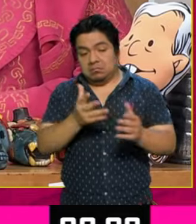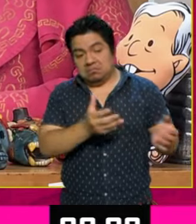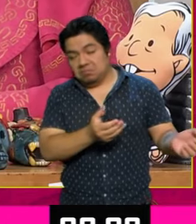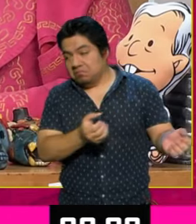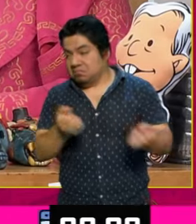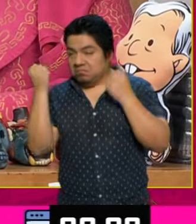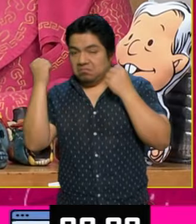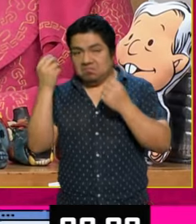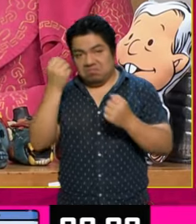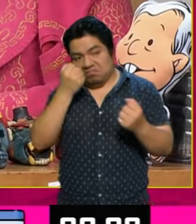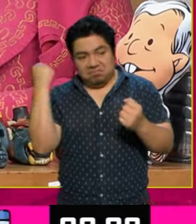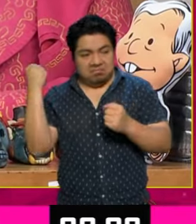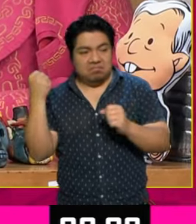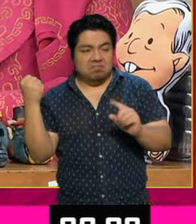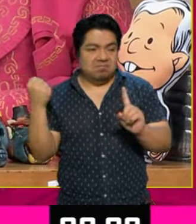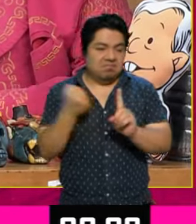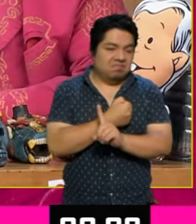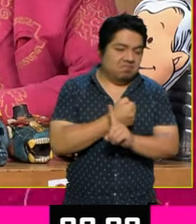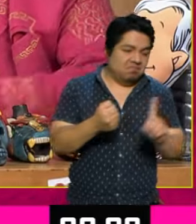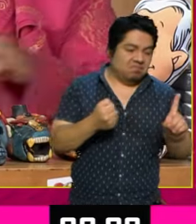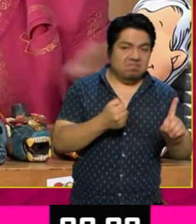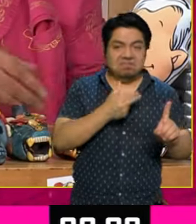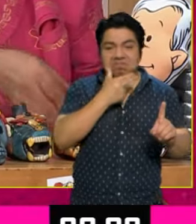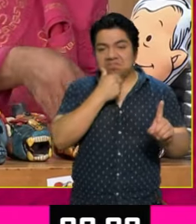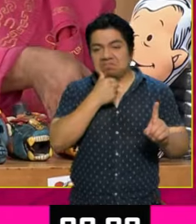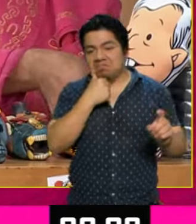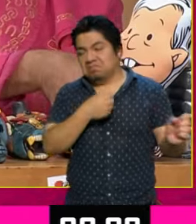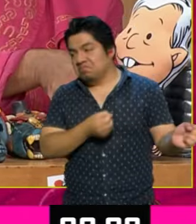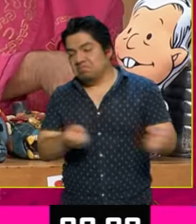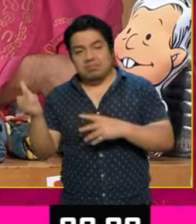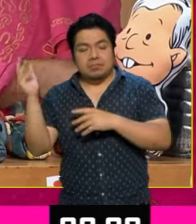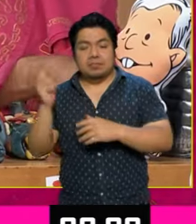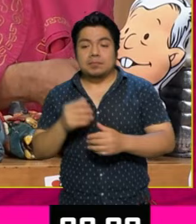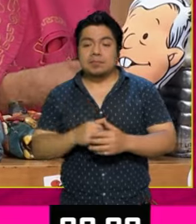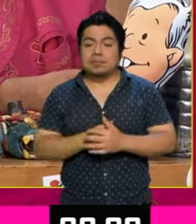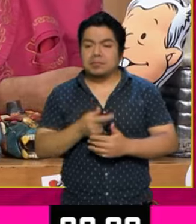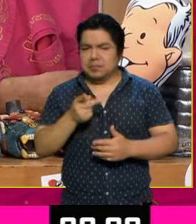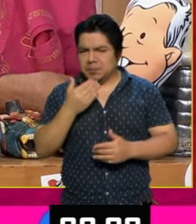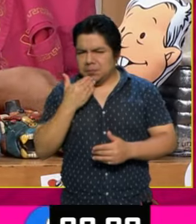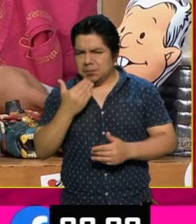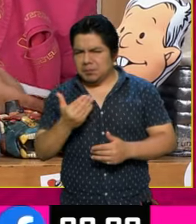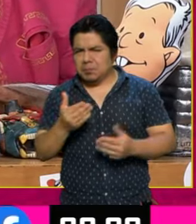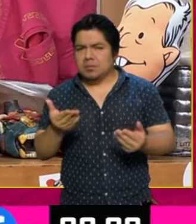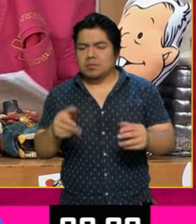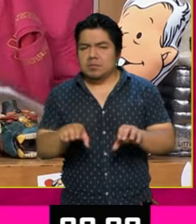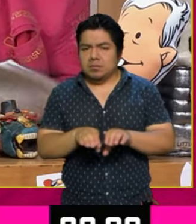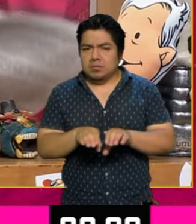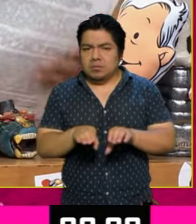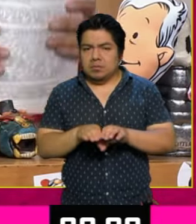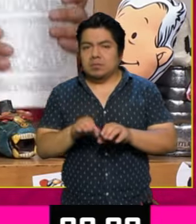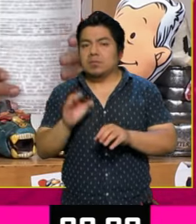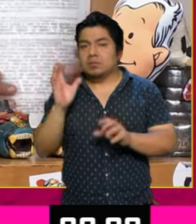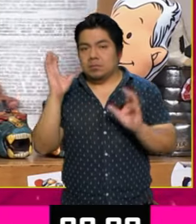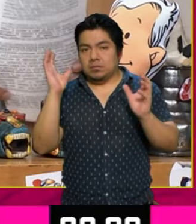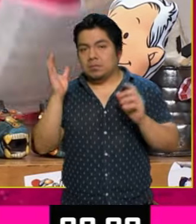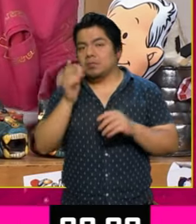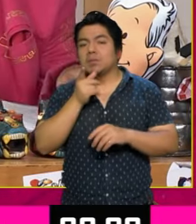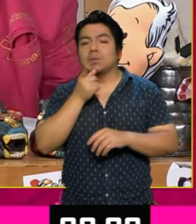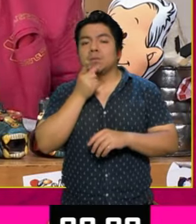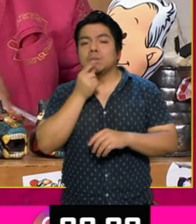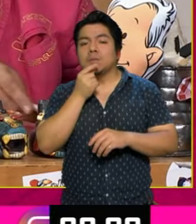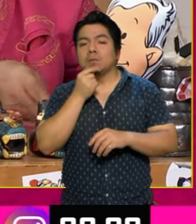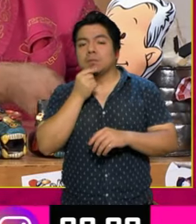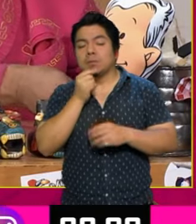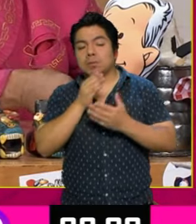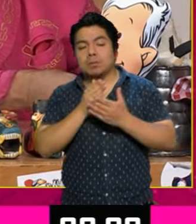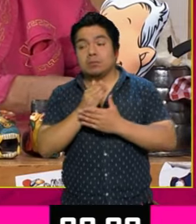jalonean de la greña, le empiezan a pegar y... No, bueno, qué poca, pero bueno, ¿salió bien o al final ya? Pasó una patrulla y les dio miedo. Ok,